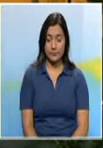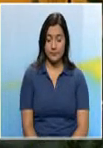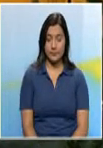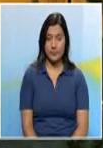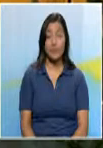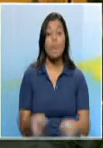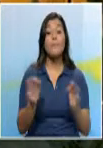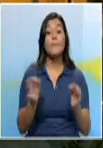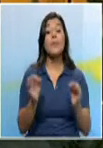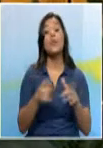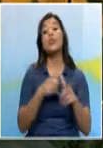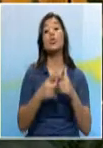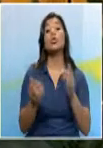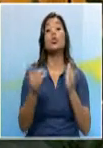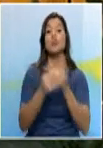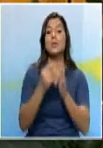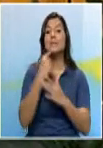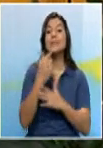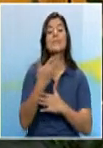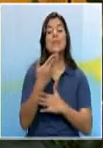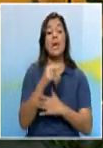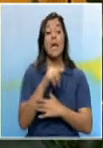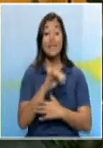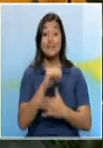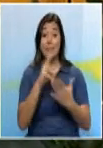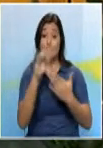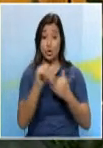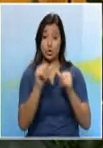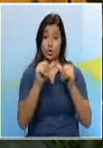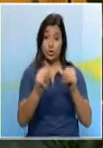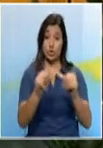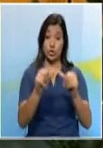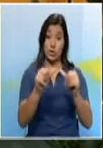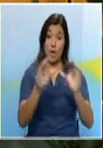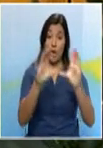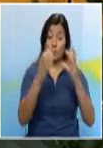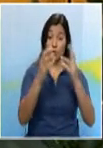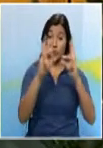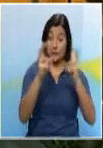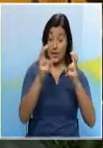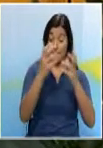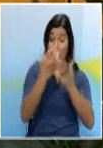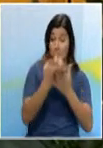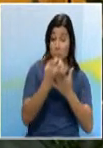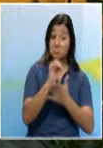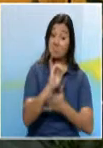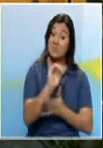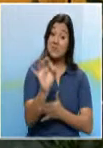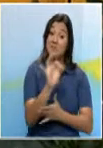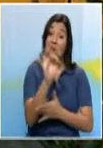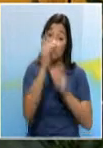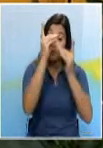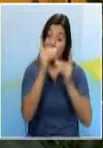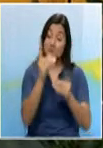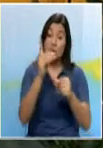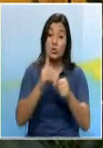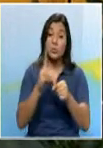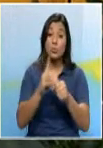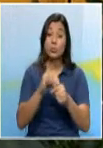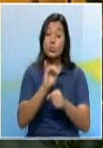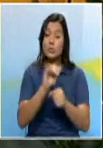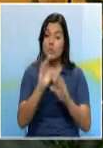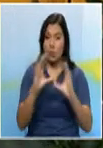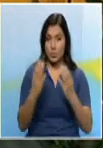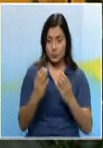Bien, entonces reiterar que este proyecto continuará en la Comisión de Asuntos Económicos, así lo decidieron hoy los diputados de esta